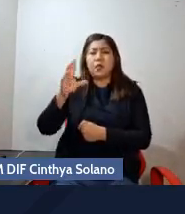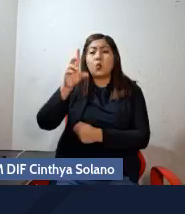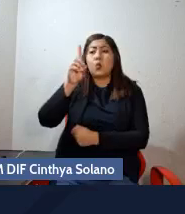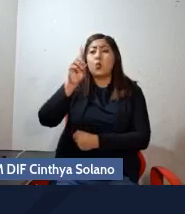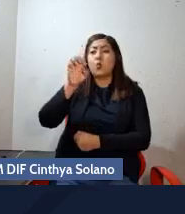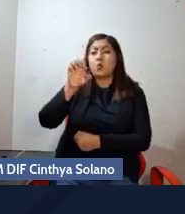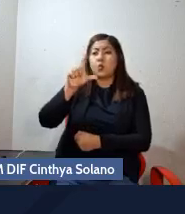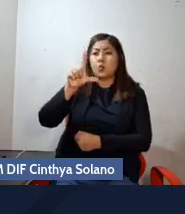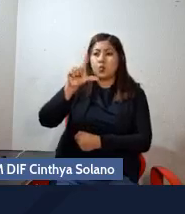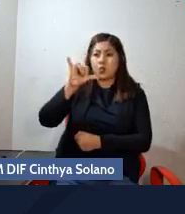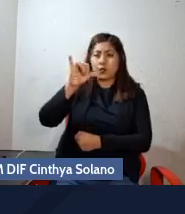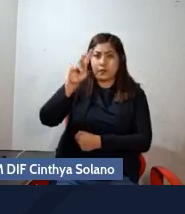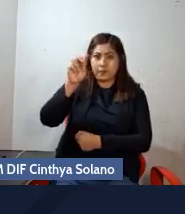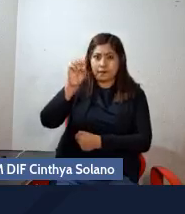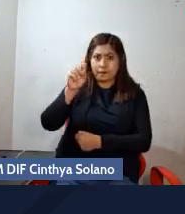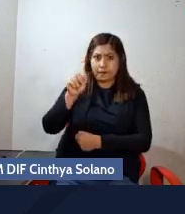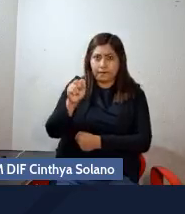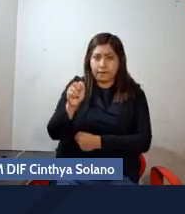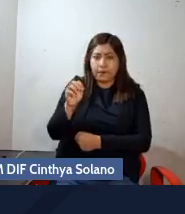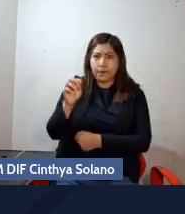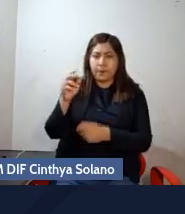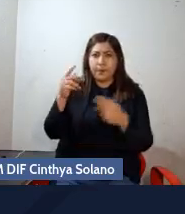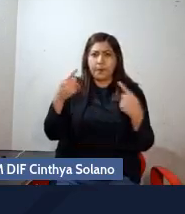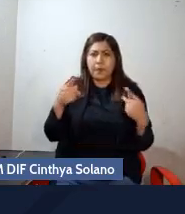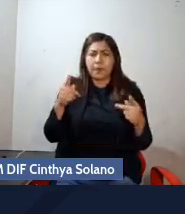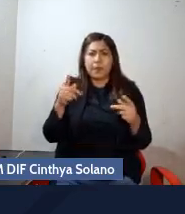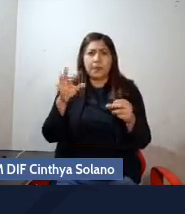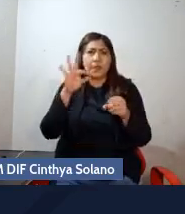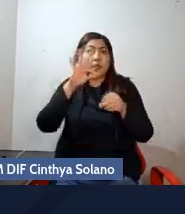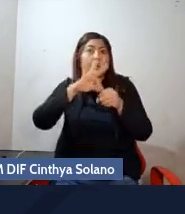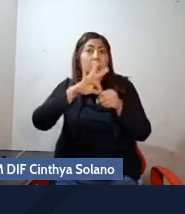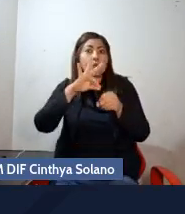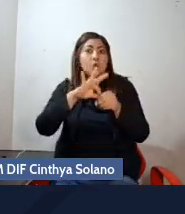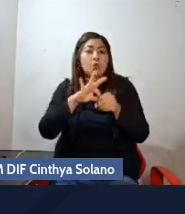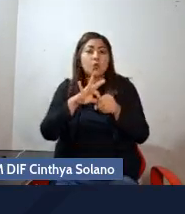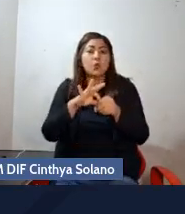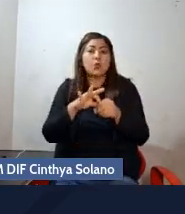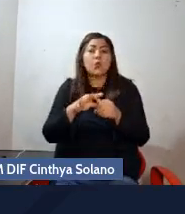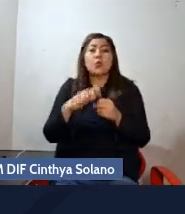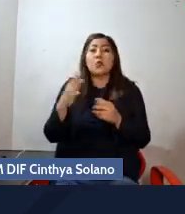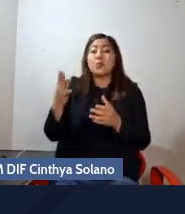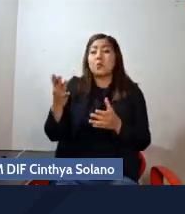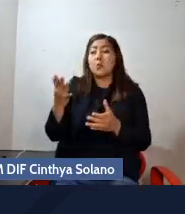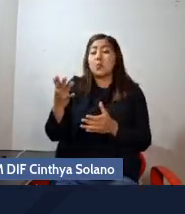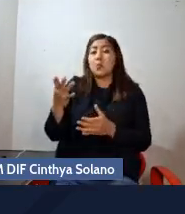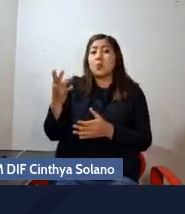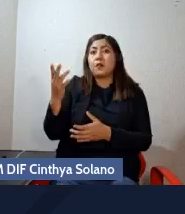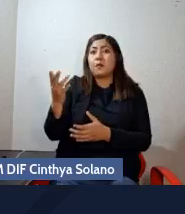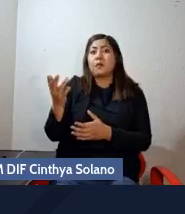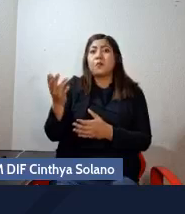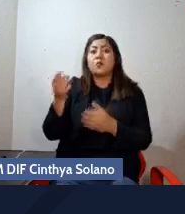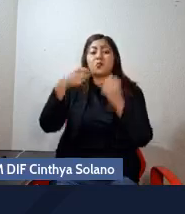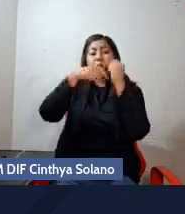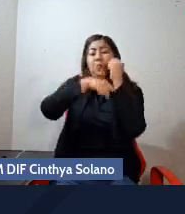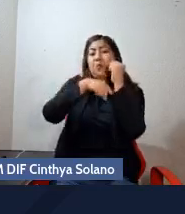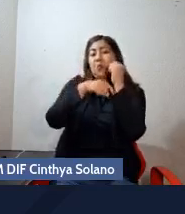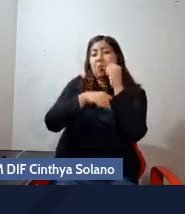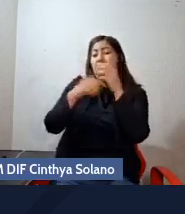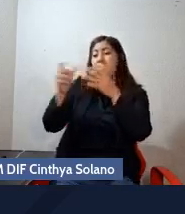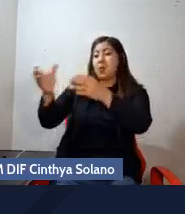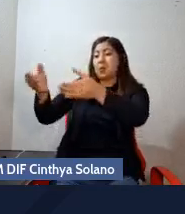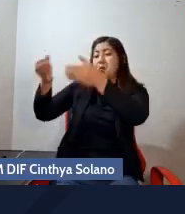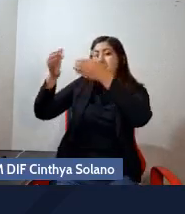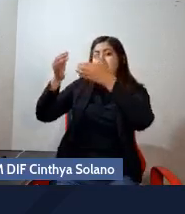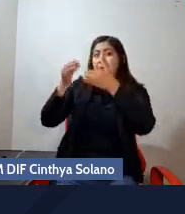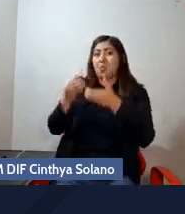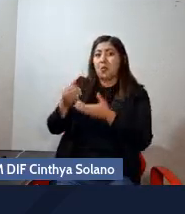a votar dicen, con mis impuestos pagamos esta documentación electoral. Entonces, esta boleta que me están